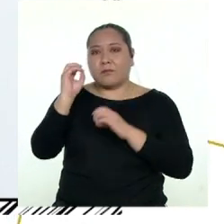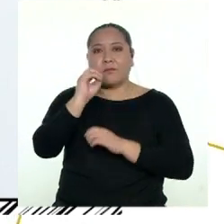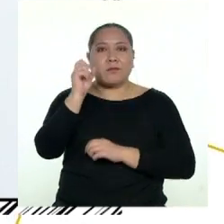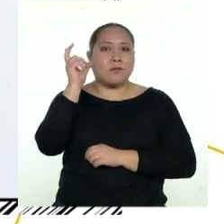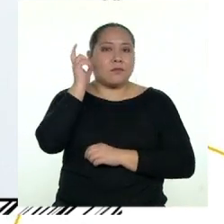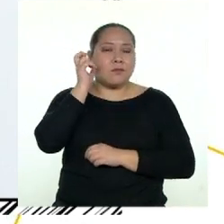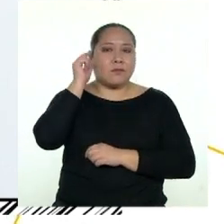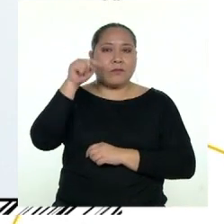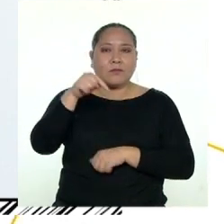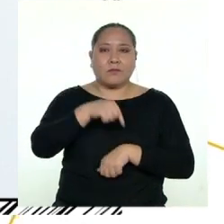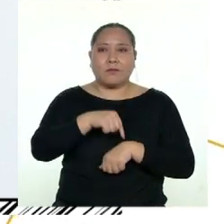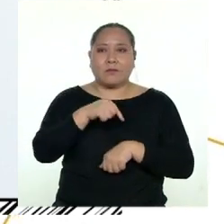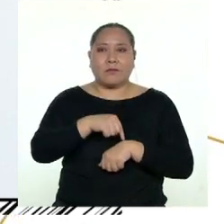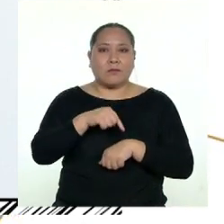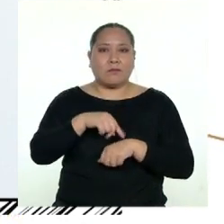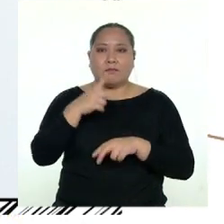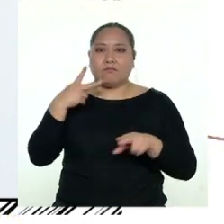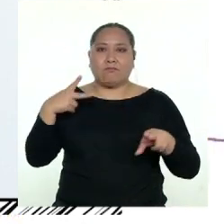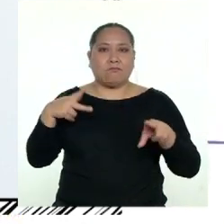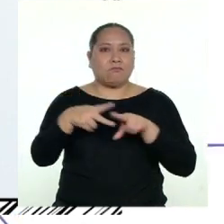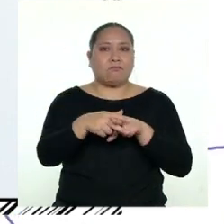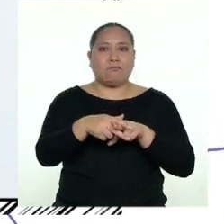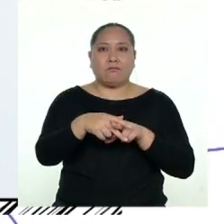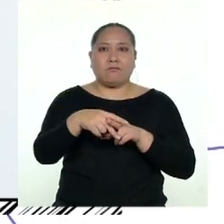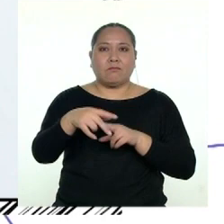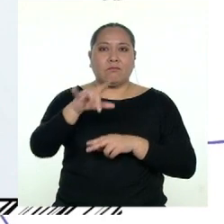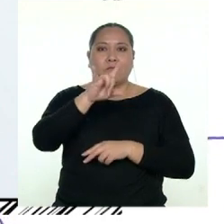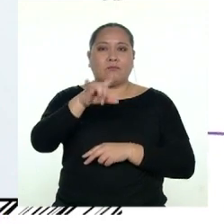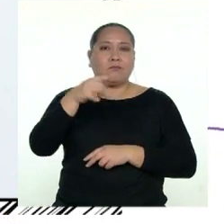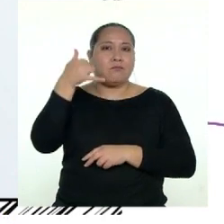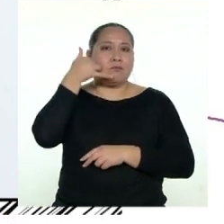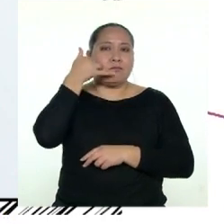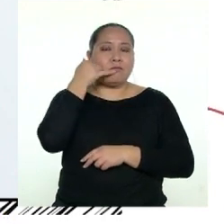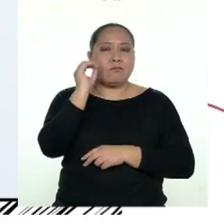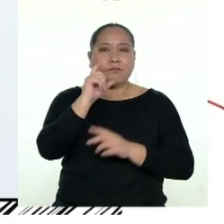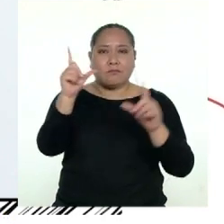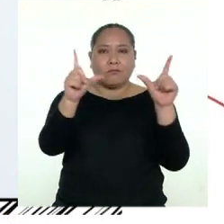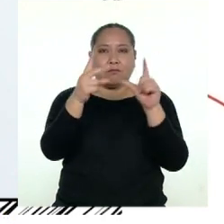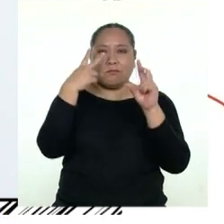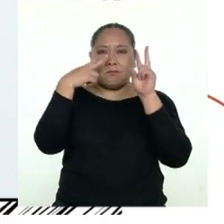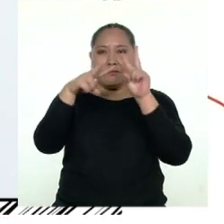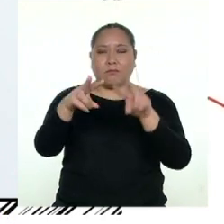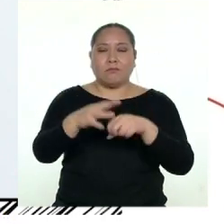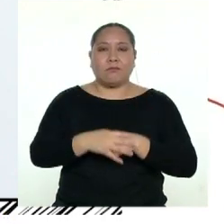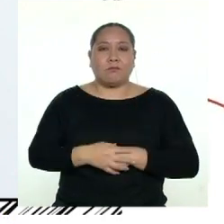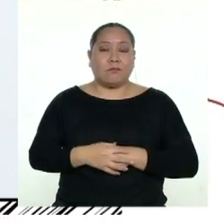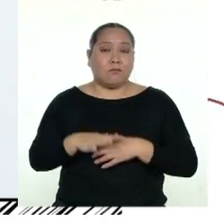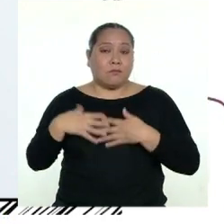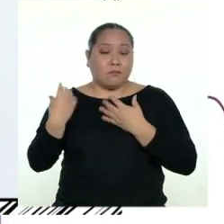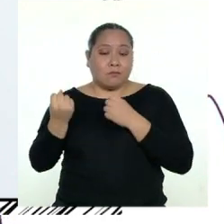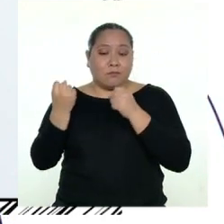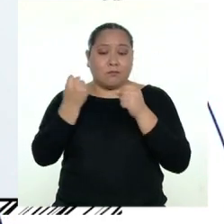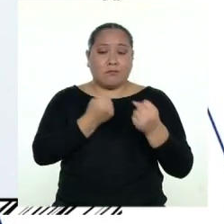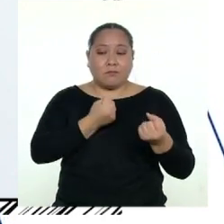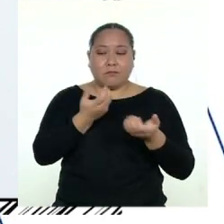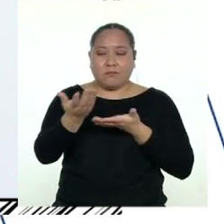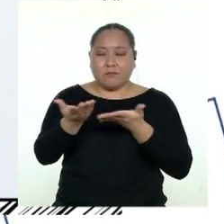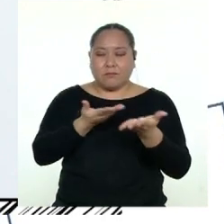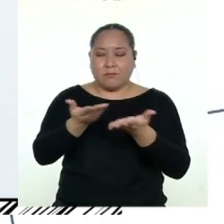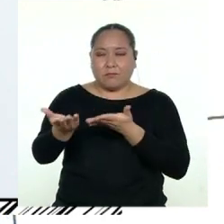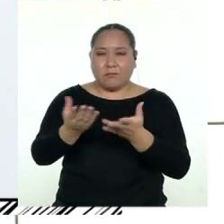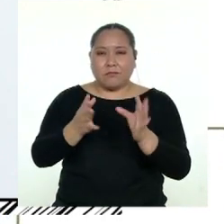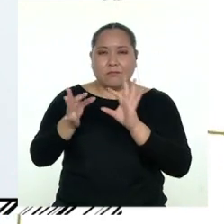este tiempo se vea interrumpido por el uso de celulares, televisión, etc. Podemos fortalecer los vínculos de